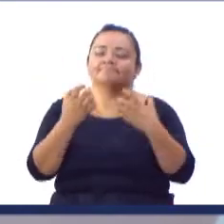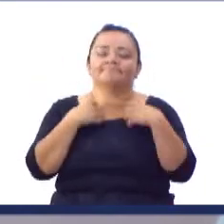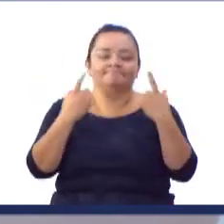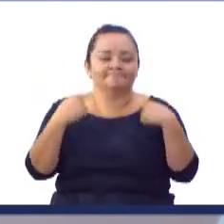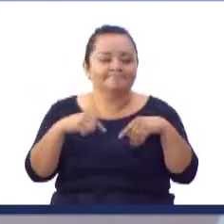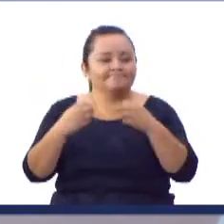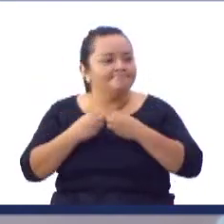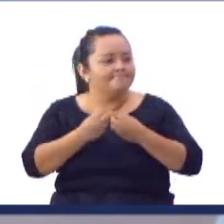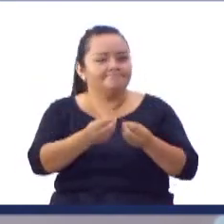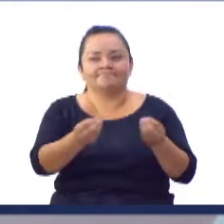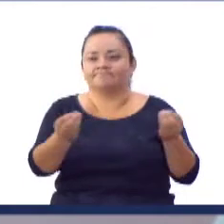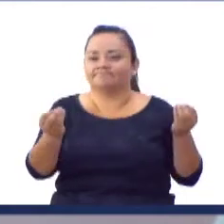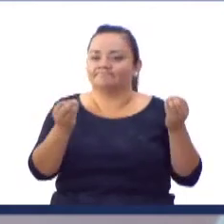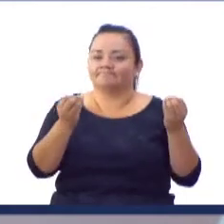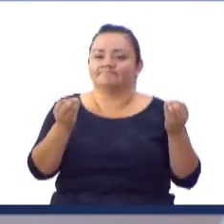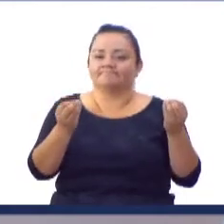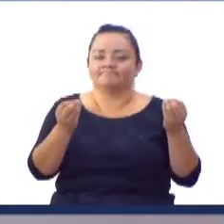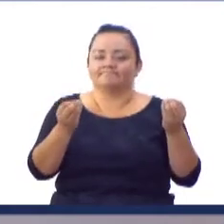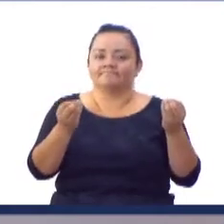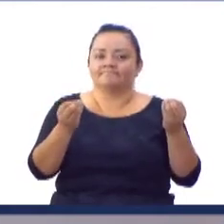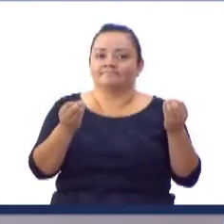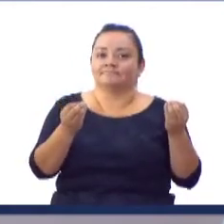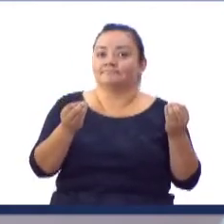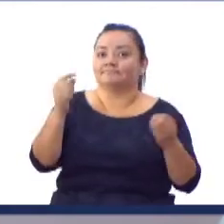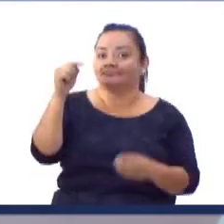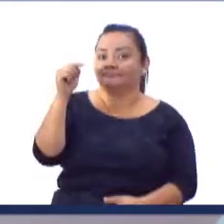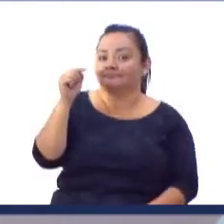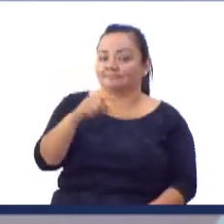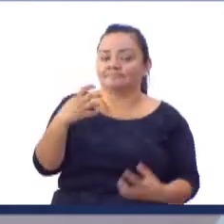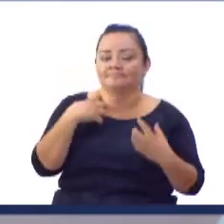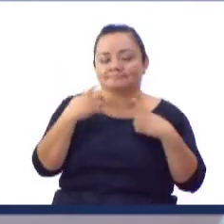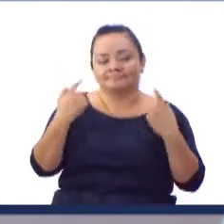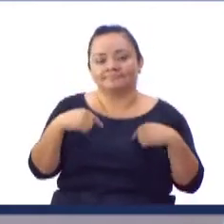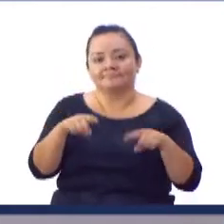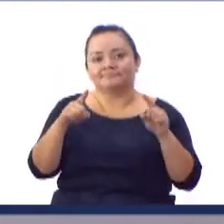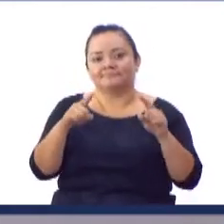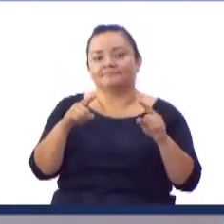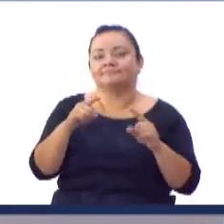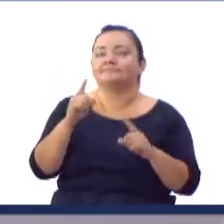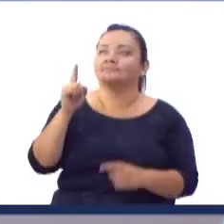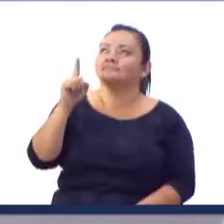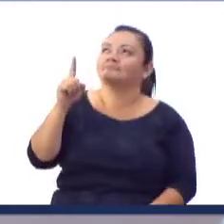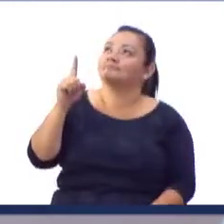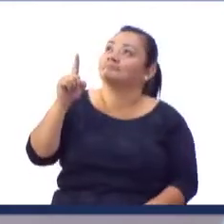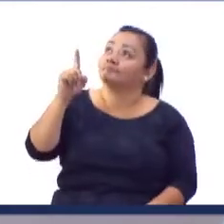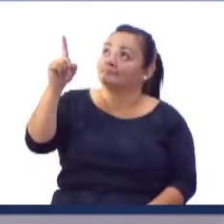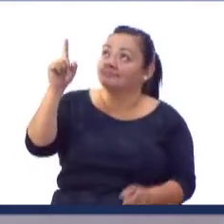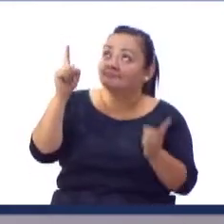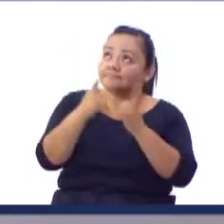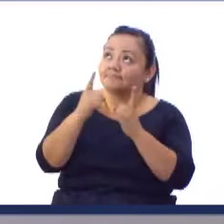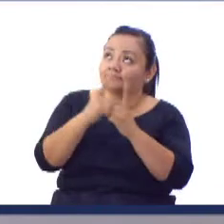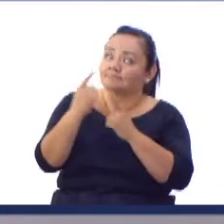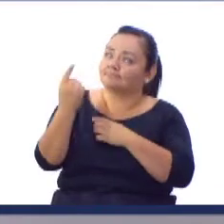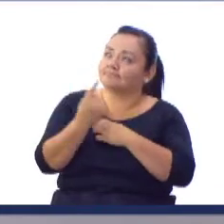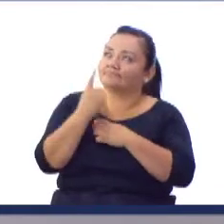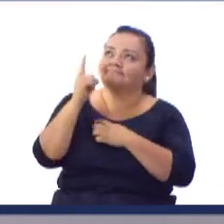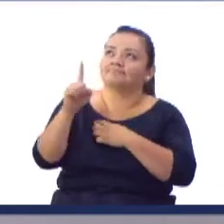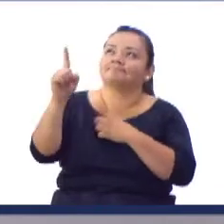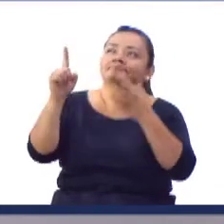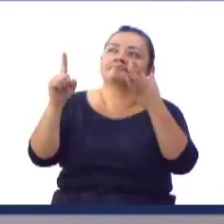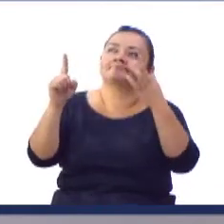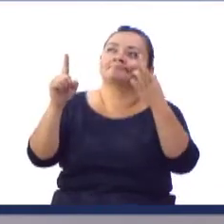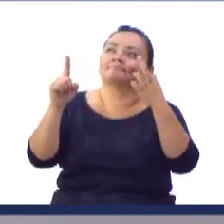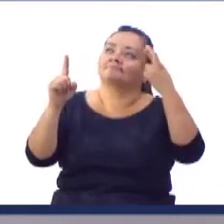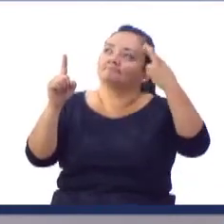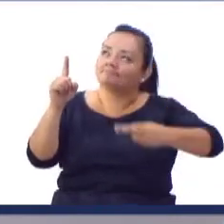eterna a todo lo que le dijiste y está en la vida eterna que te conozcan a ti el único dios verdadero